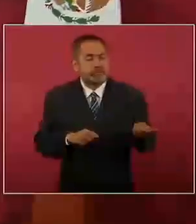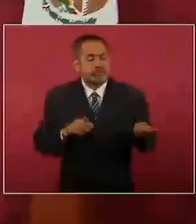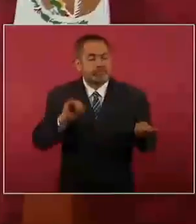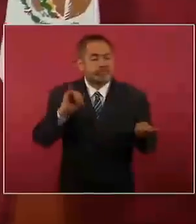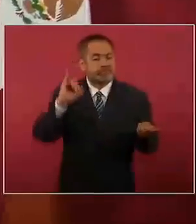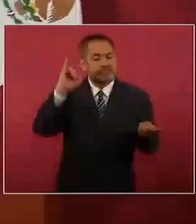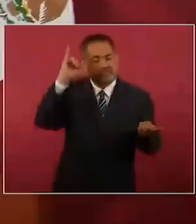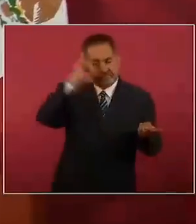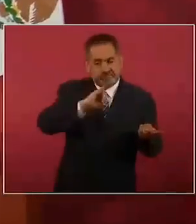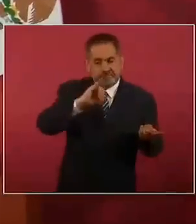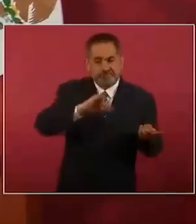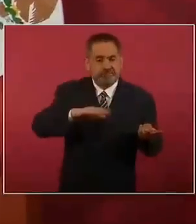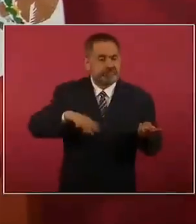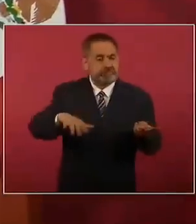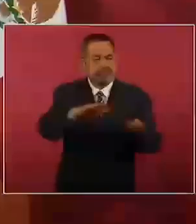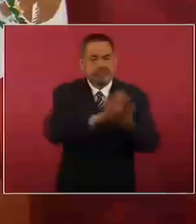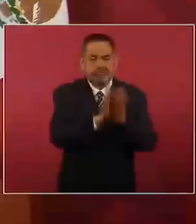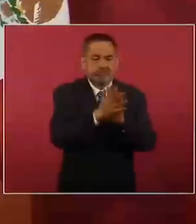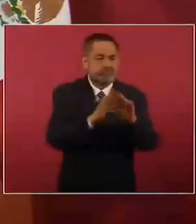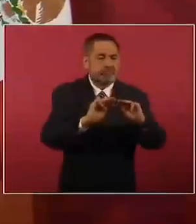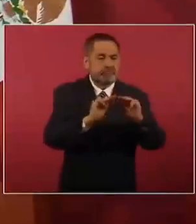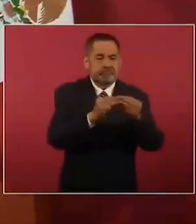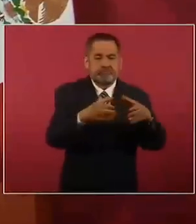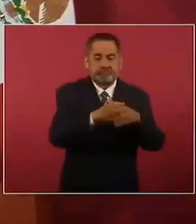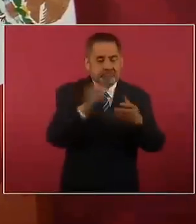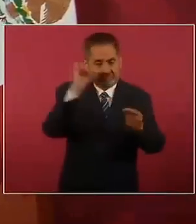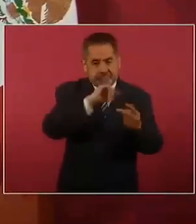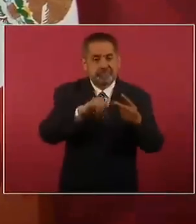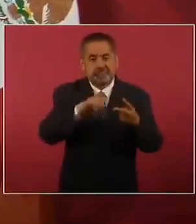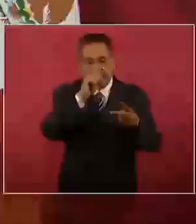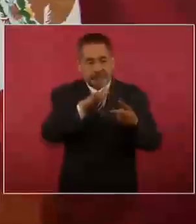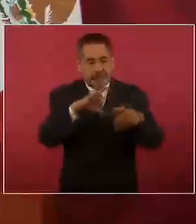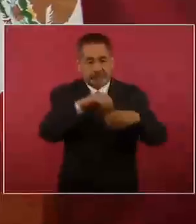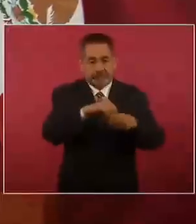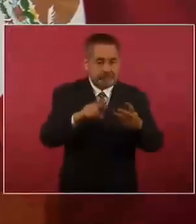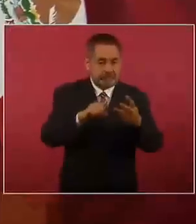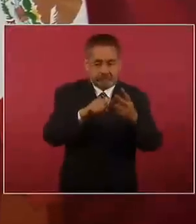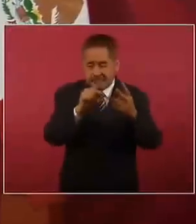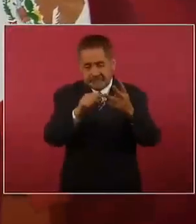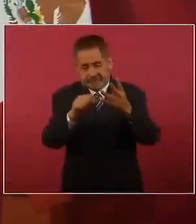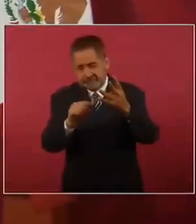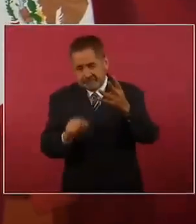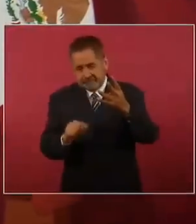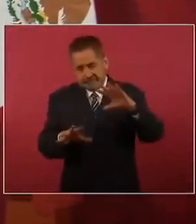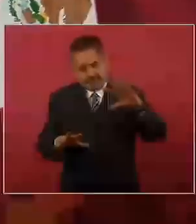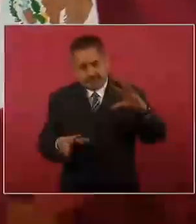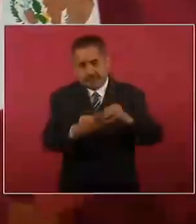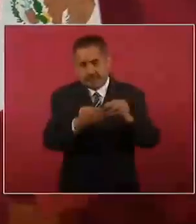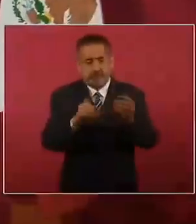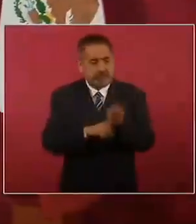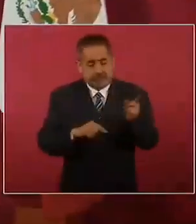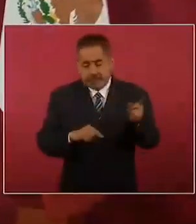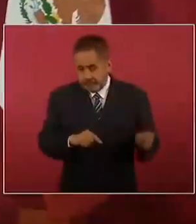jefes de la delincuencia organizada, hay de todo tipo de casos,